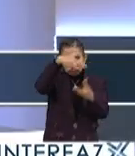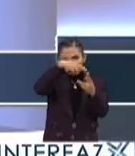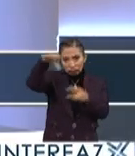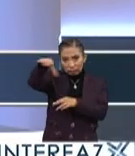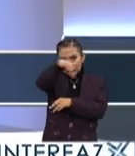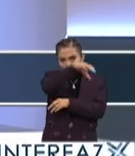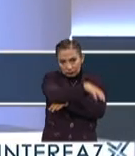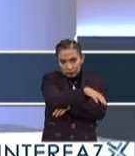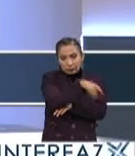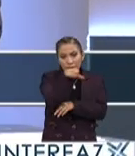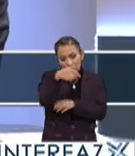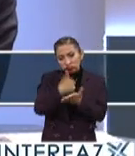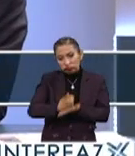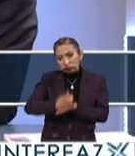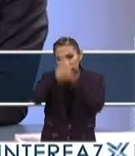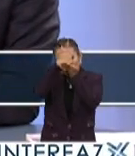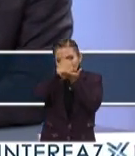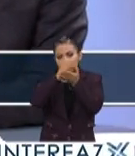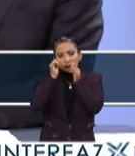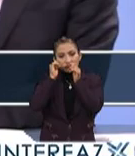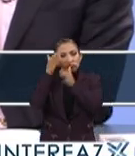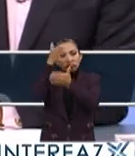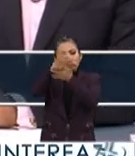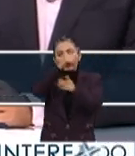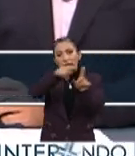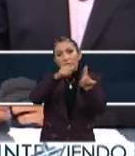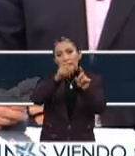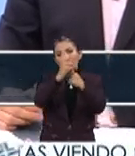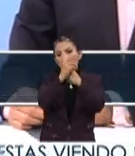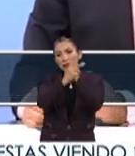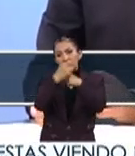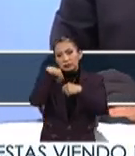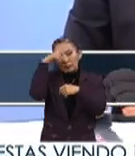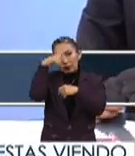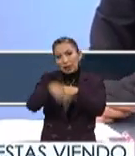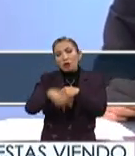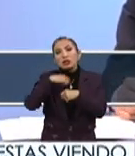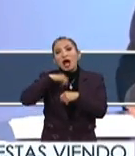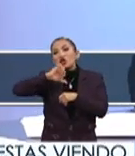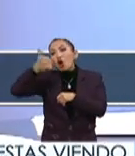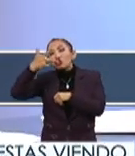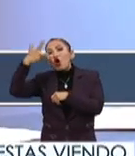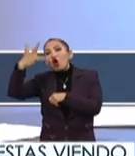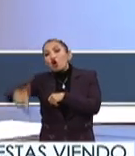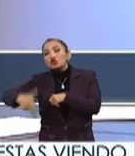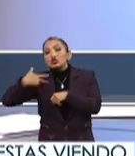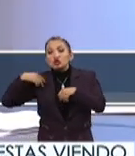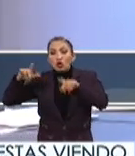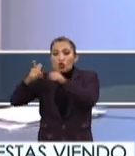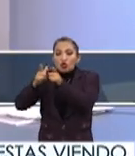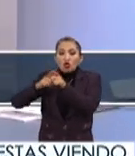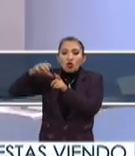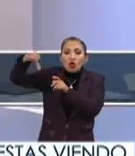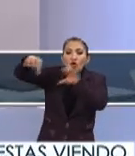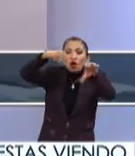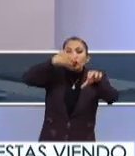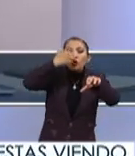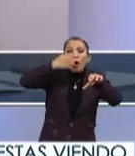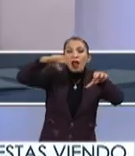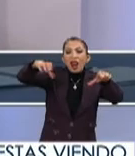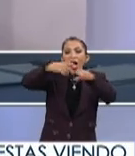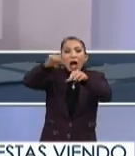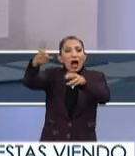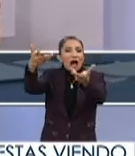regionales que nos permite tener presencia en diferentes partes del país, y hay otras 8 unidades académicas donde